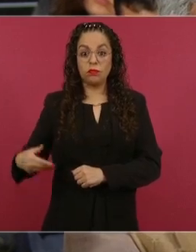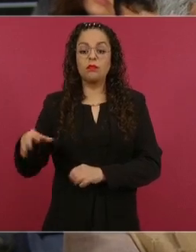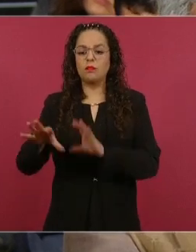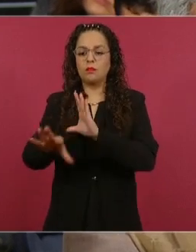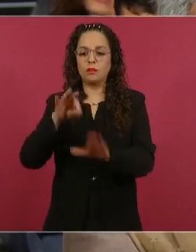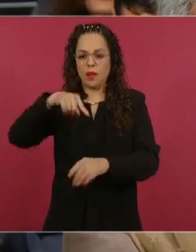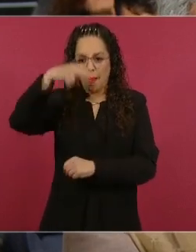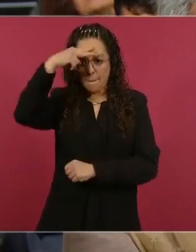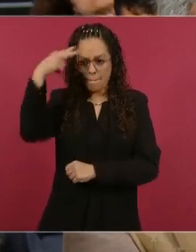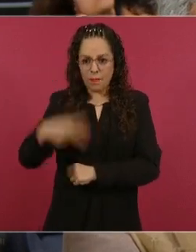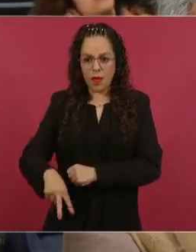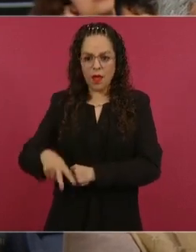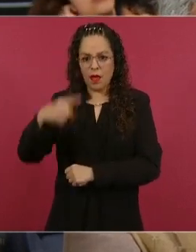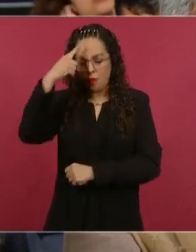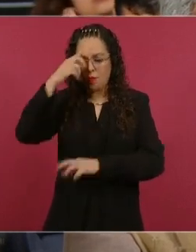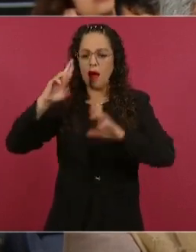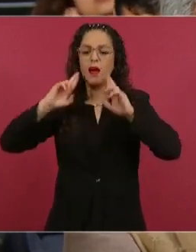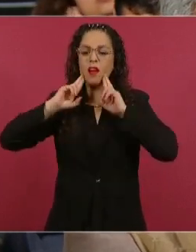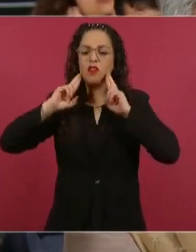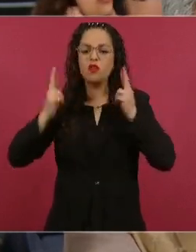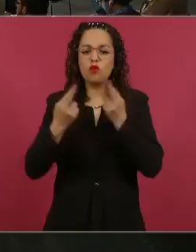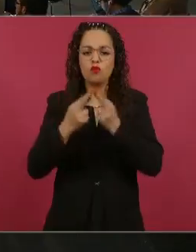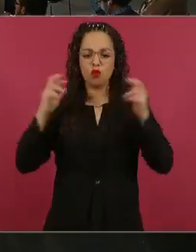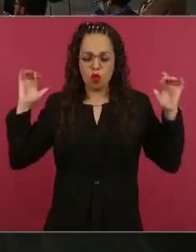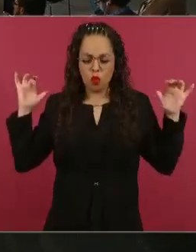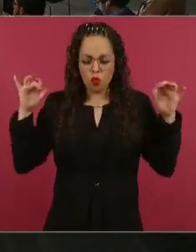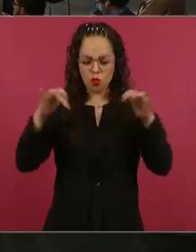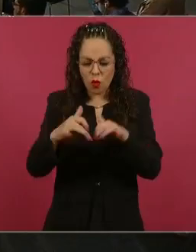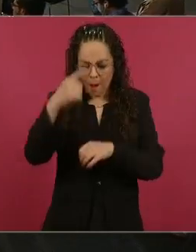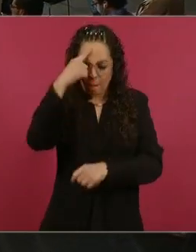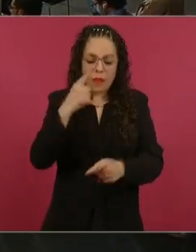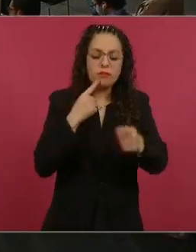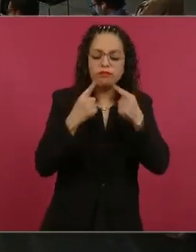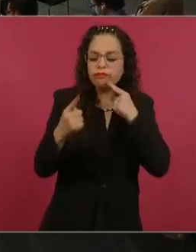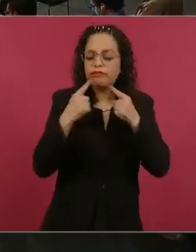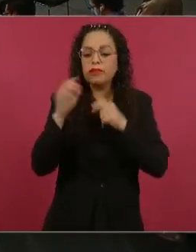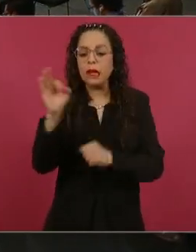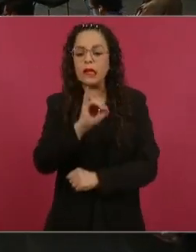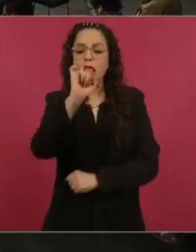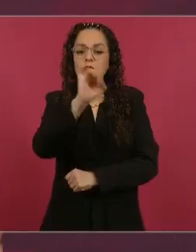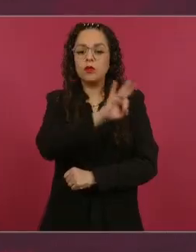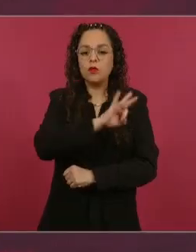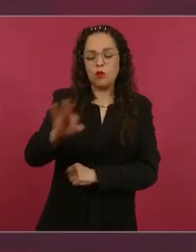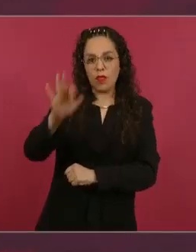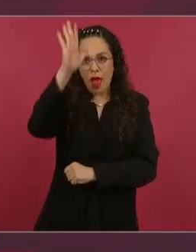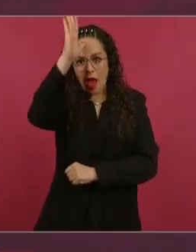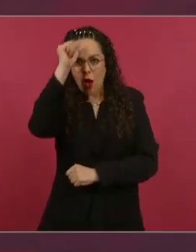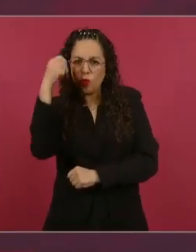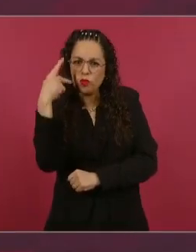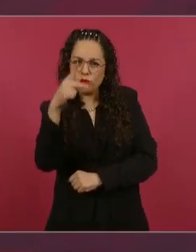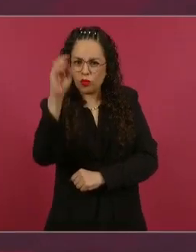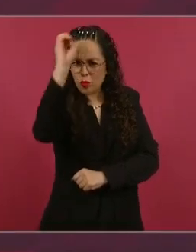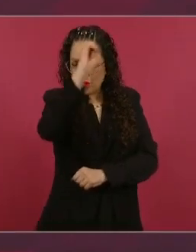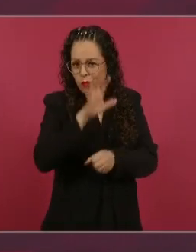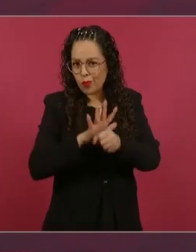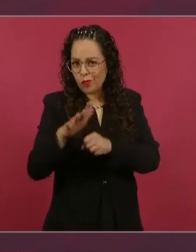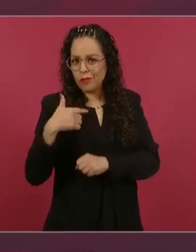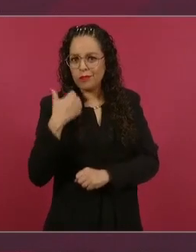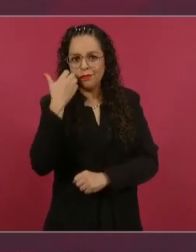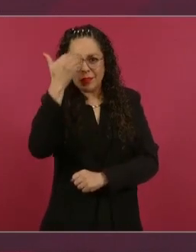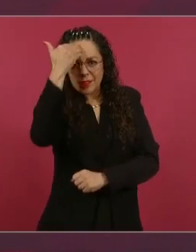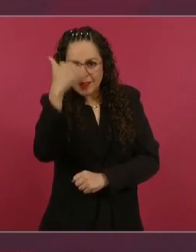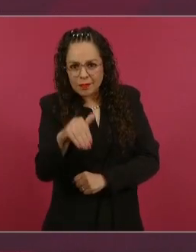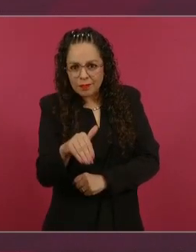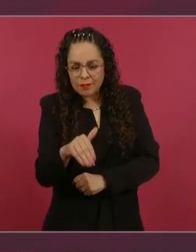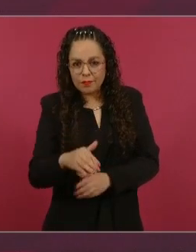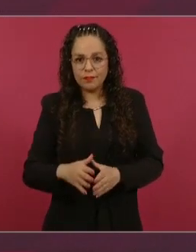antes para llegar a un acuerdo. ¿Cuál es su opinión de esto? Pues nosotros estamos a favor de que